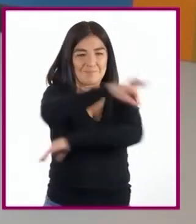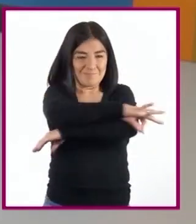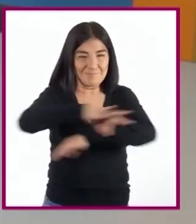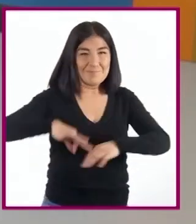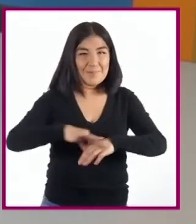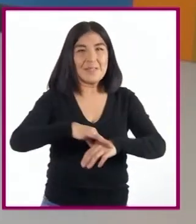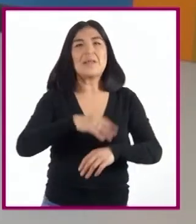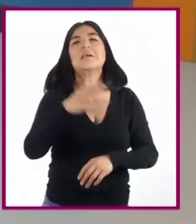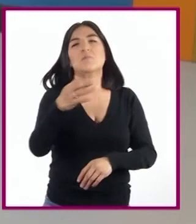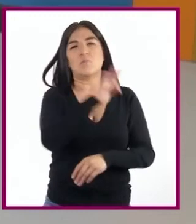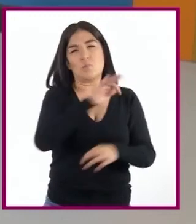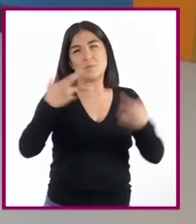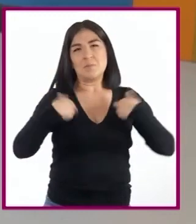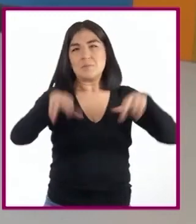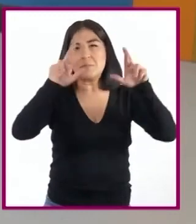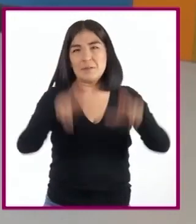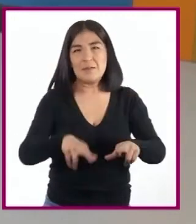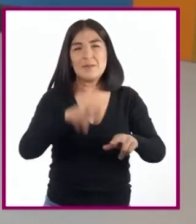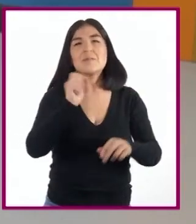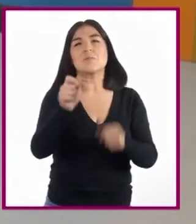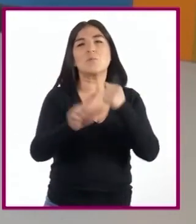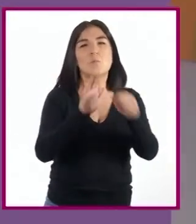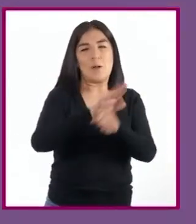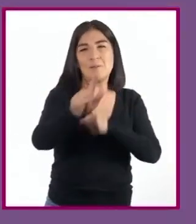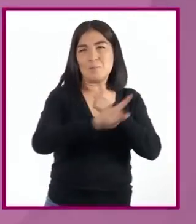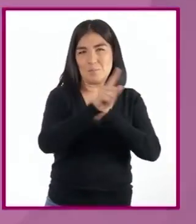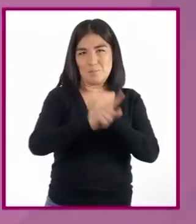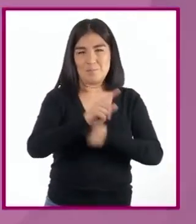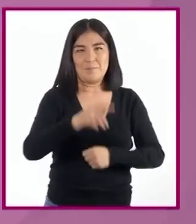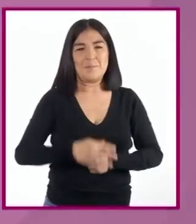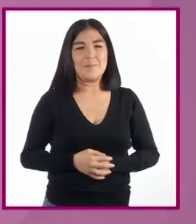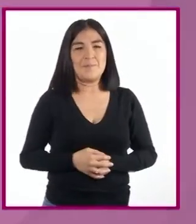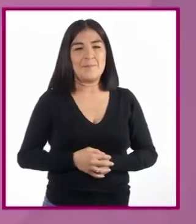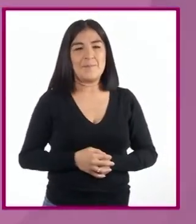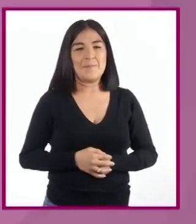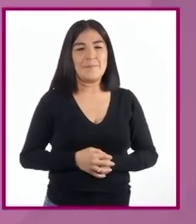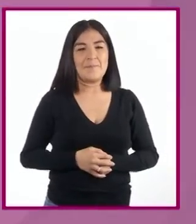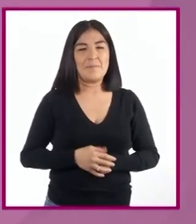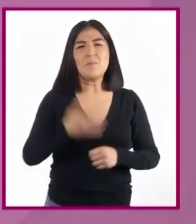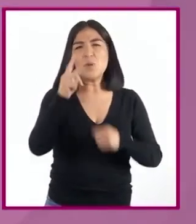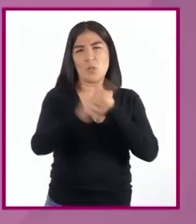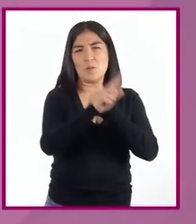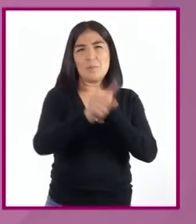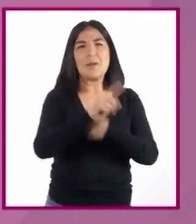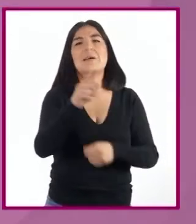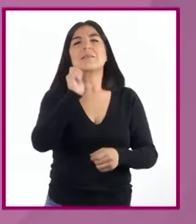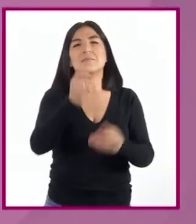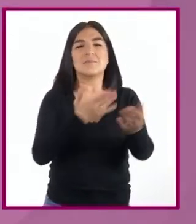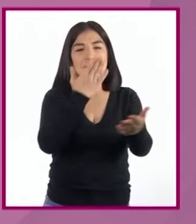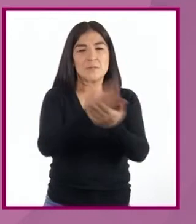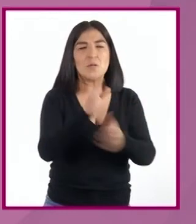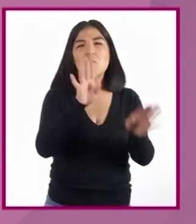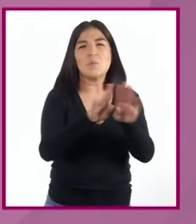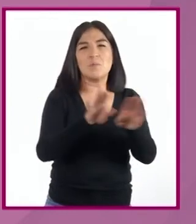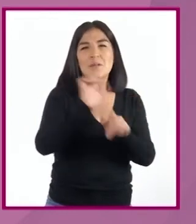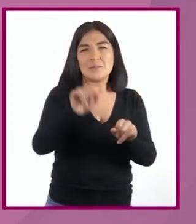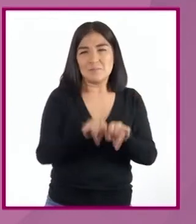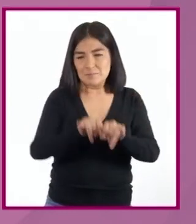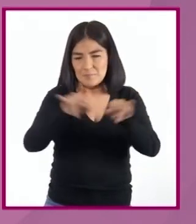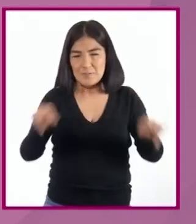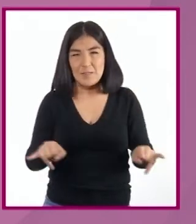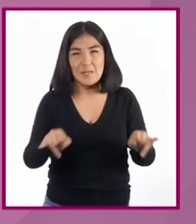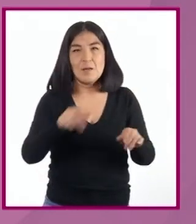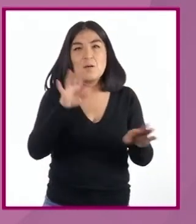tenemos representa en la situación real. El problema pide averiguar la distancia entre los puntos